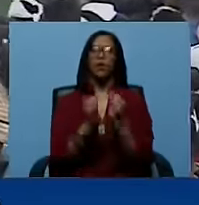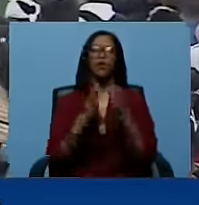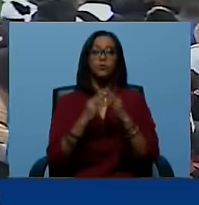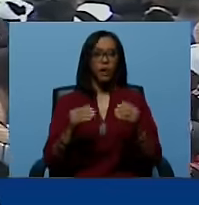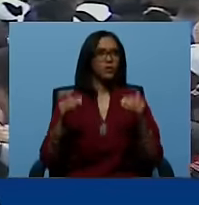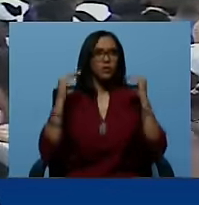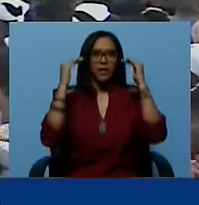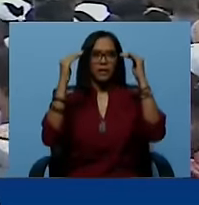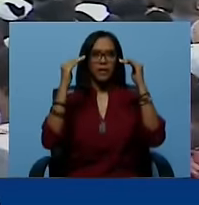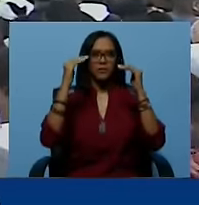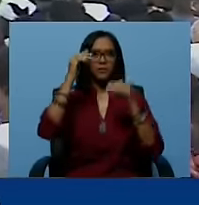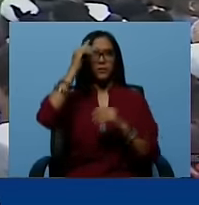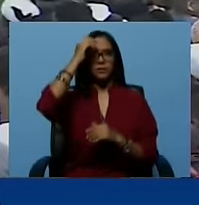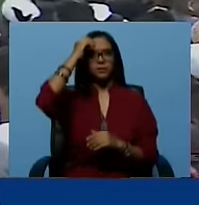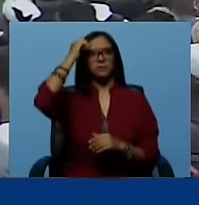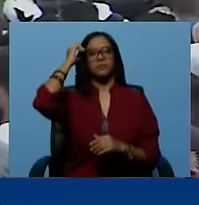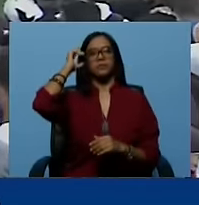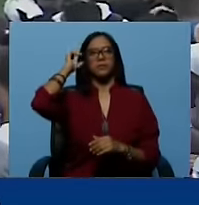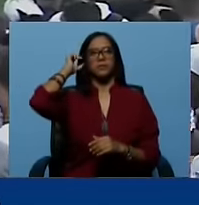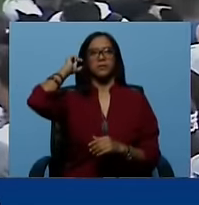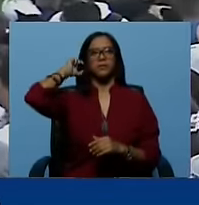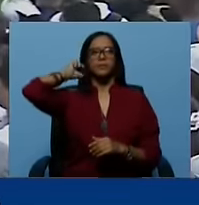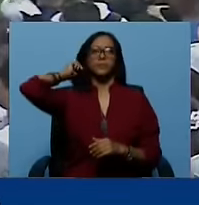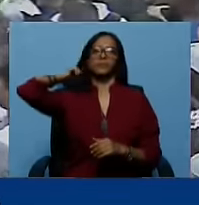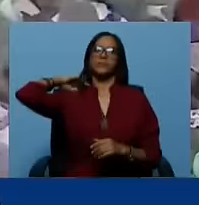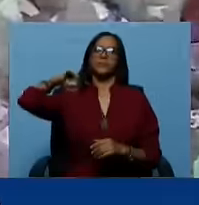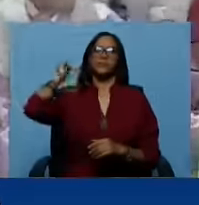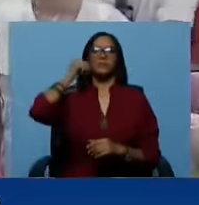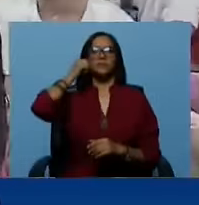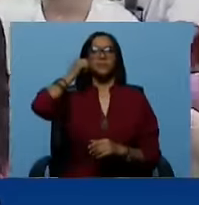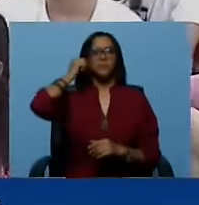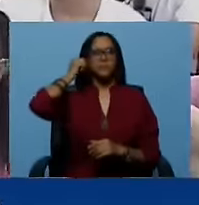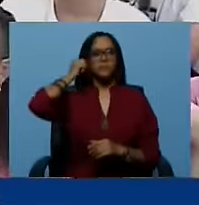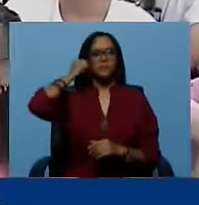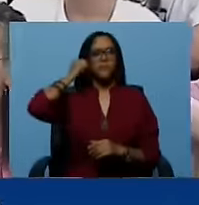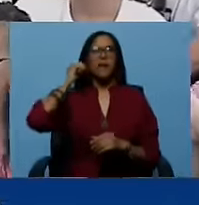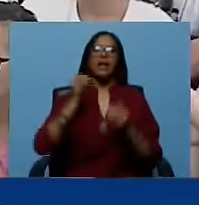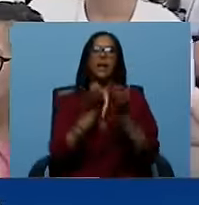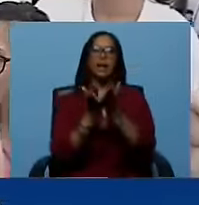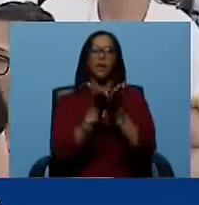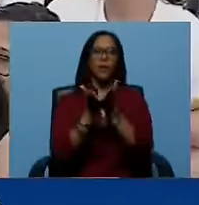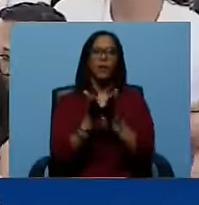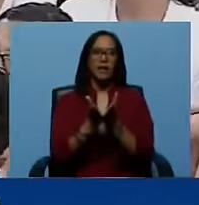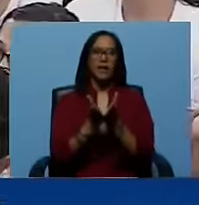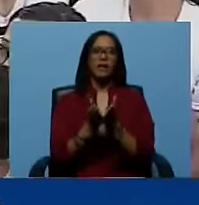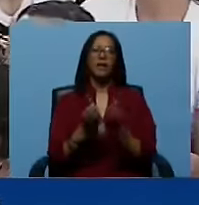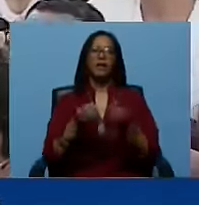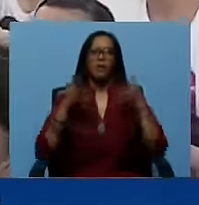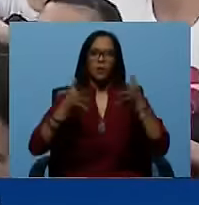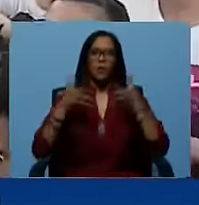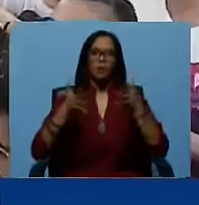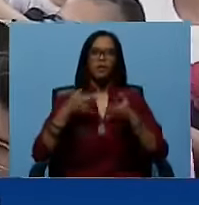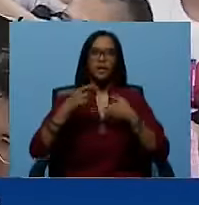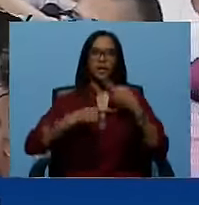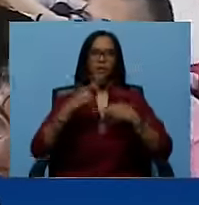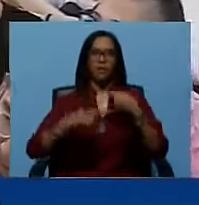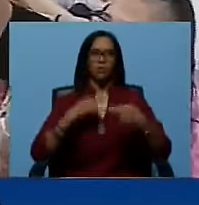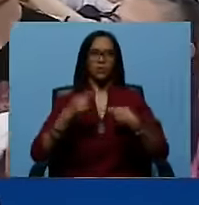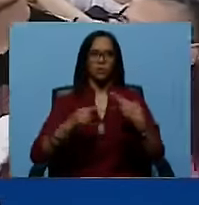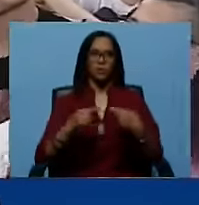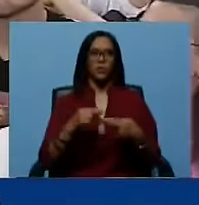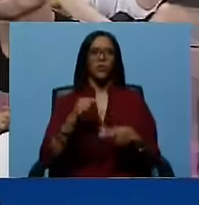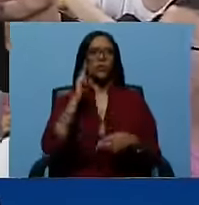grandeza, la escuela y cantera de cuadros de la Revolución Bolivariana.